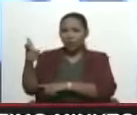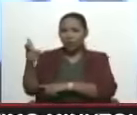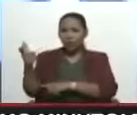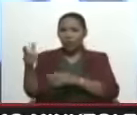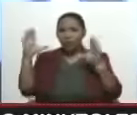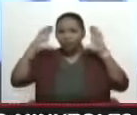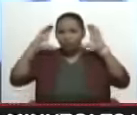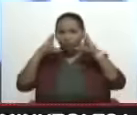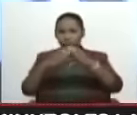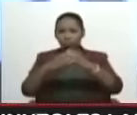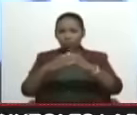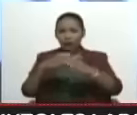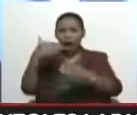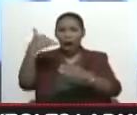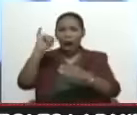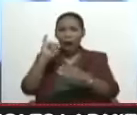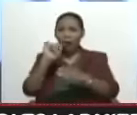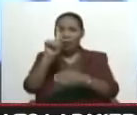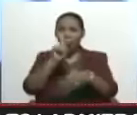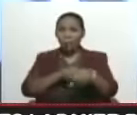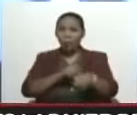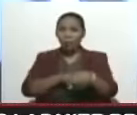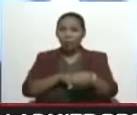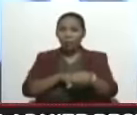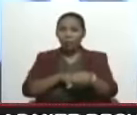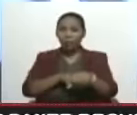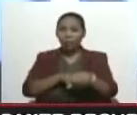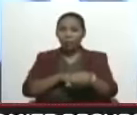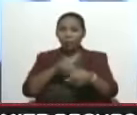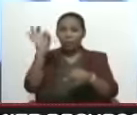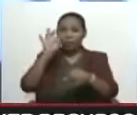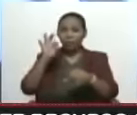nucleados hayan votado en menos de un minuto? Por promedio, eso es imposible.